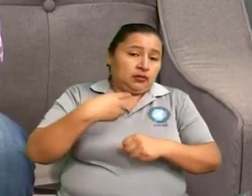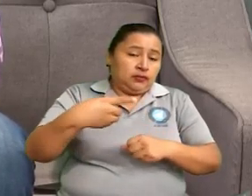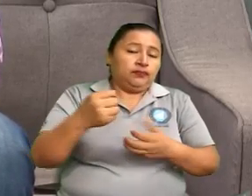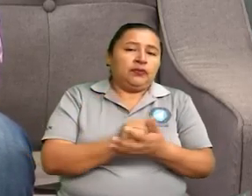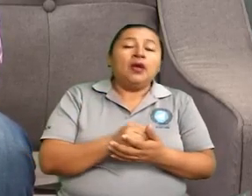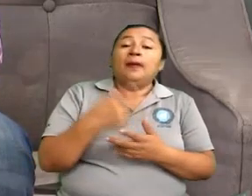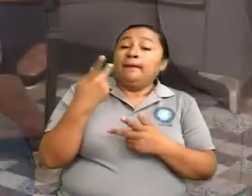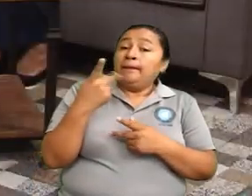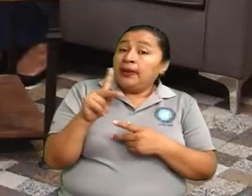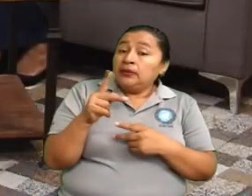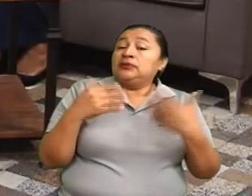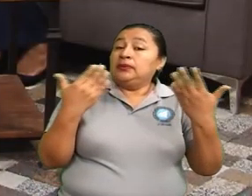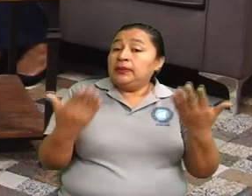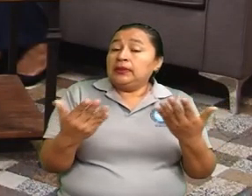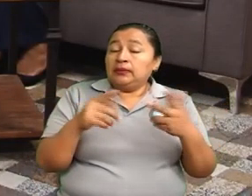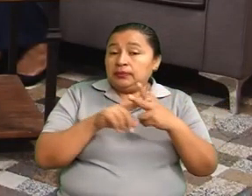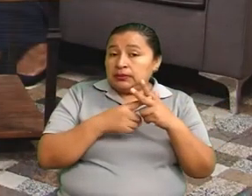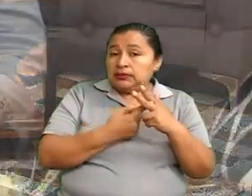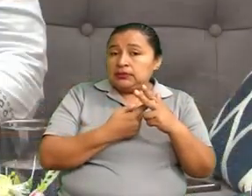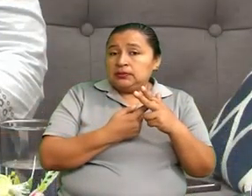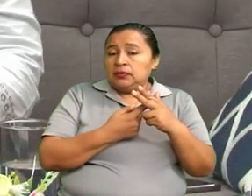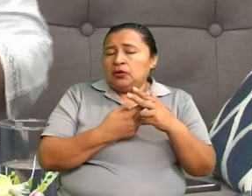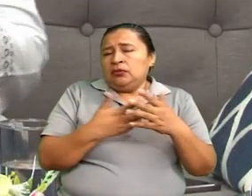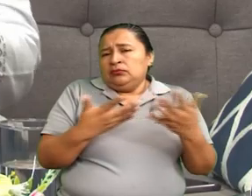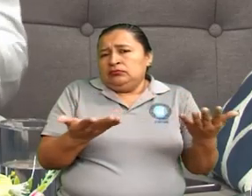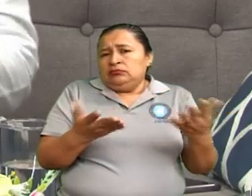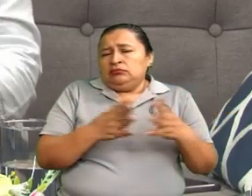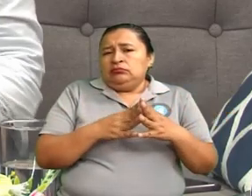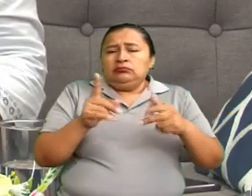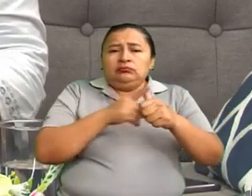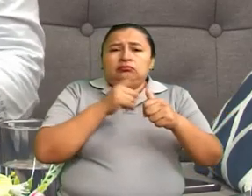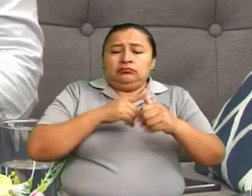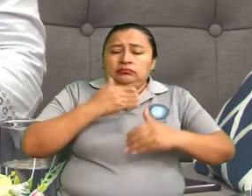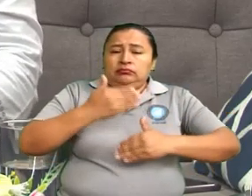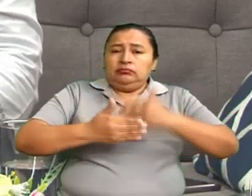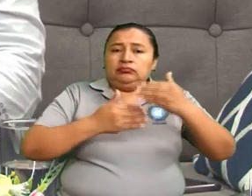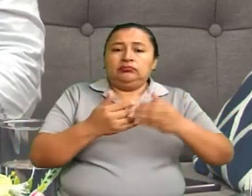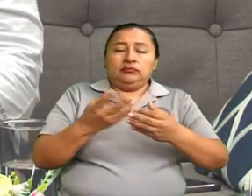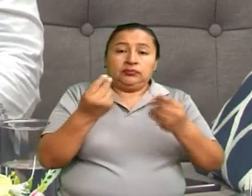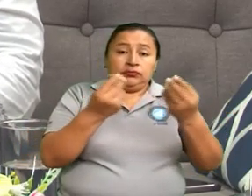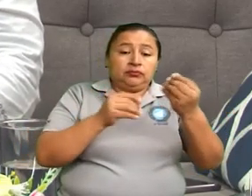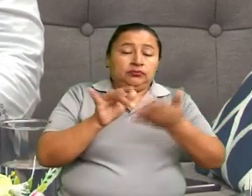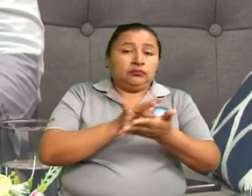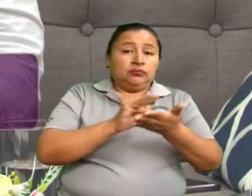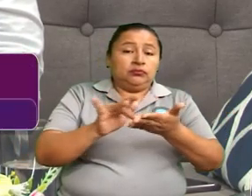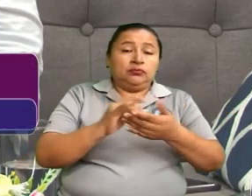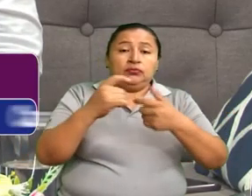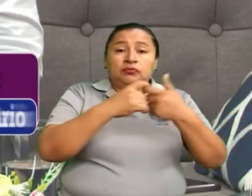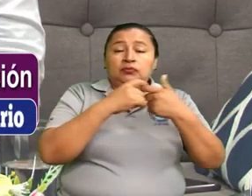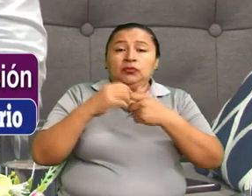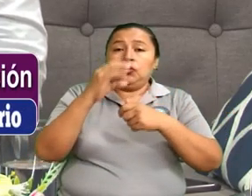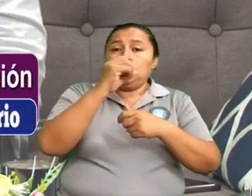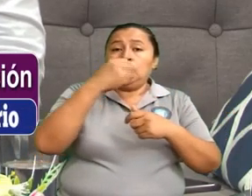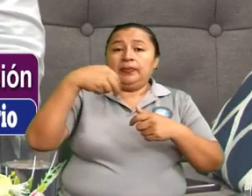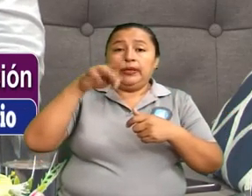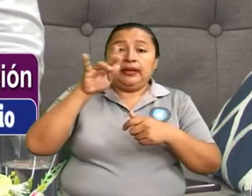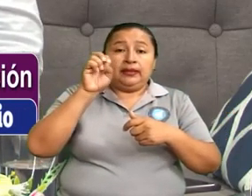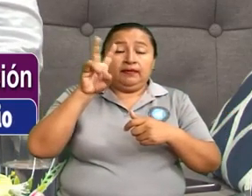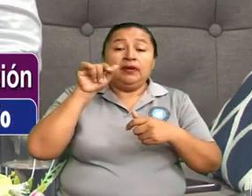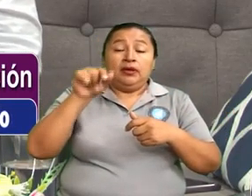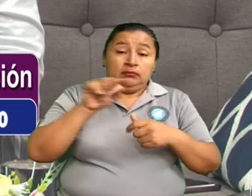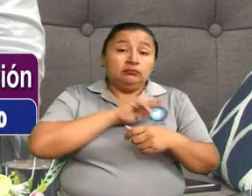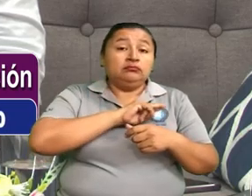pero también estamos ya iniciando los primeros pasos de los negocios digitales con las cooperativas. Hay cooperativas muy destacadas que